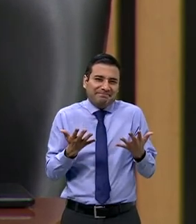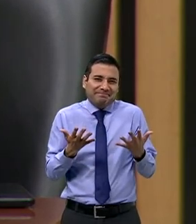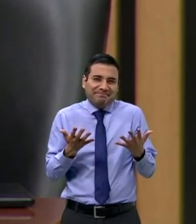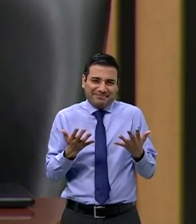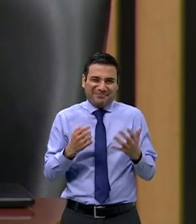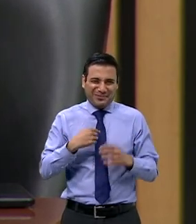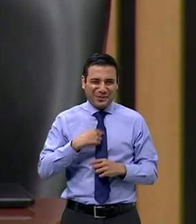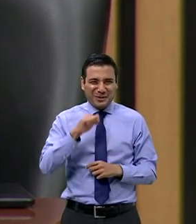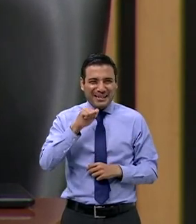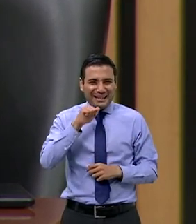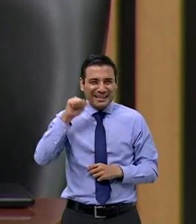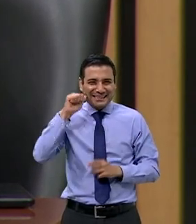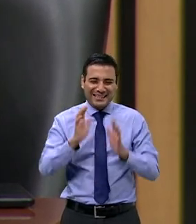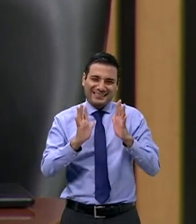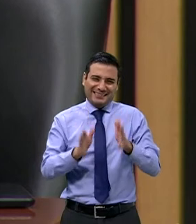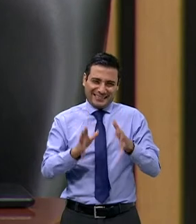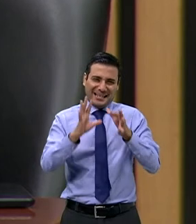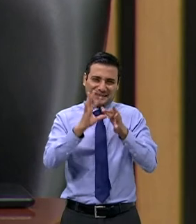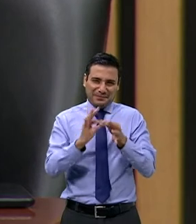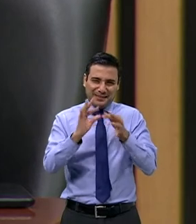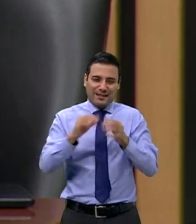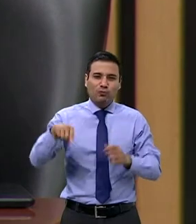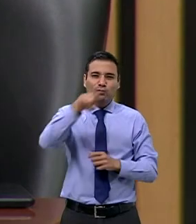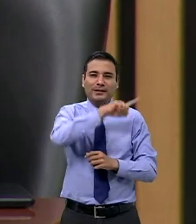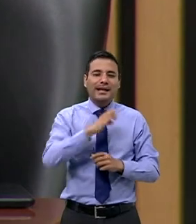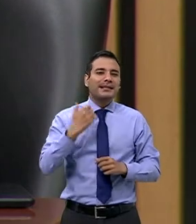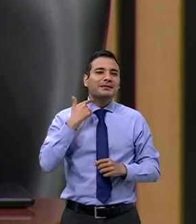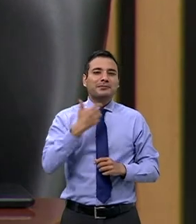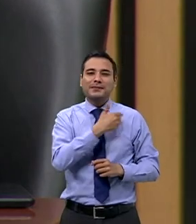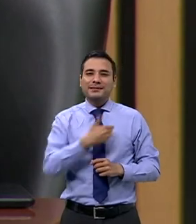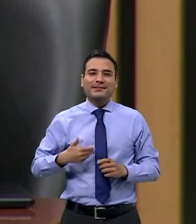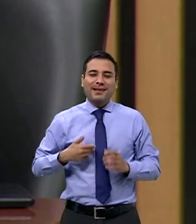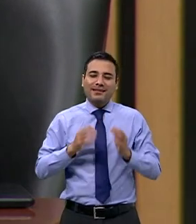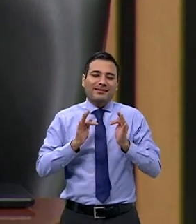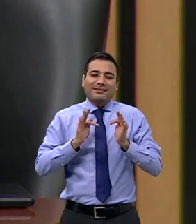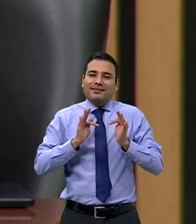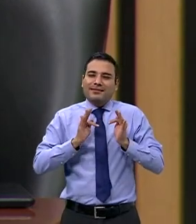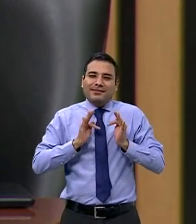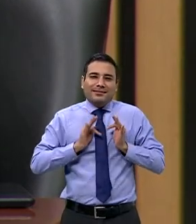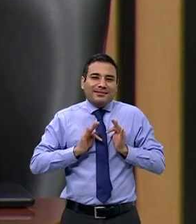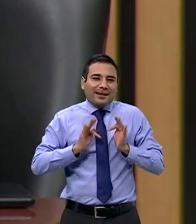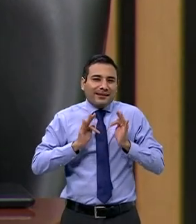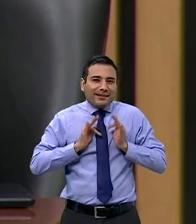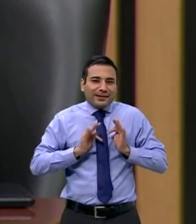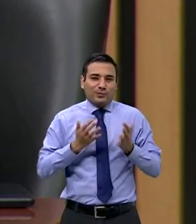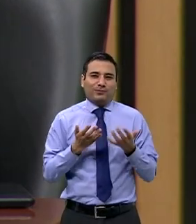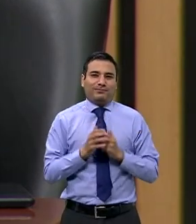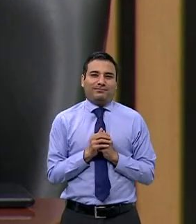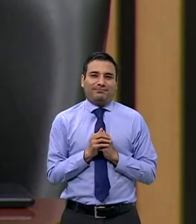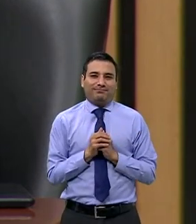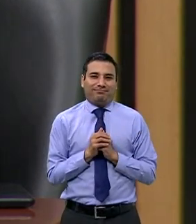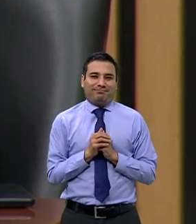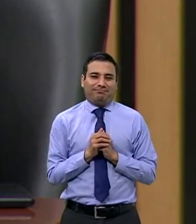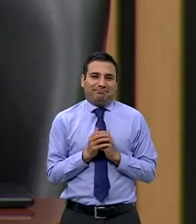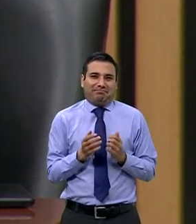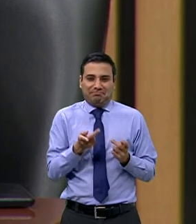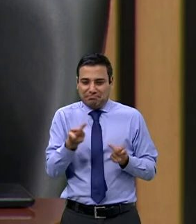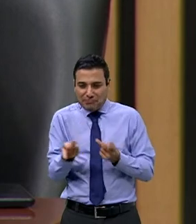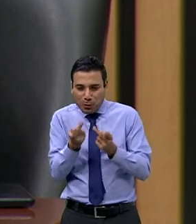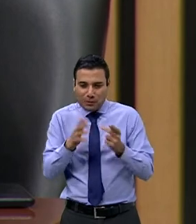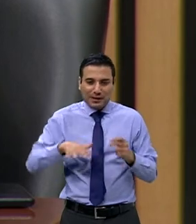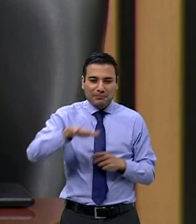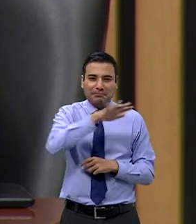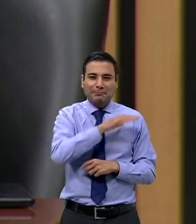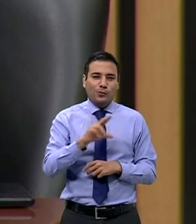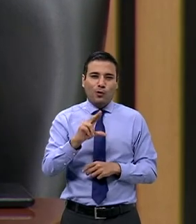preocuparse porque lamentablemente no pudo ser vinculante esta consulta que